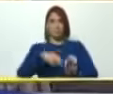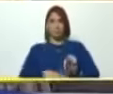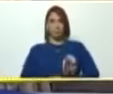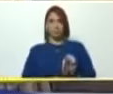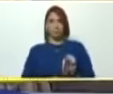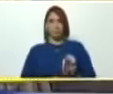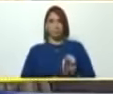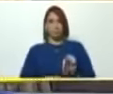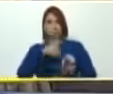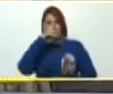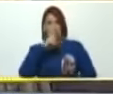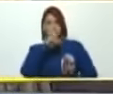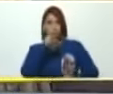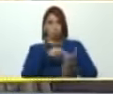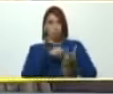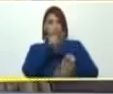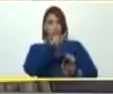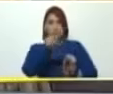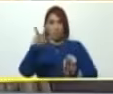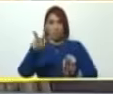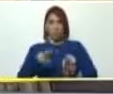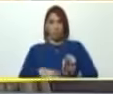de este año 2022,